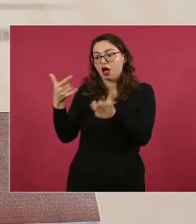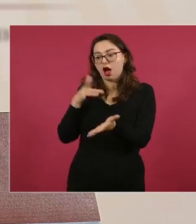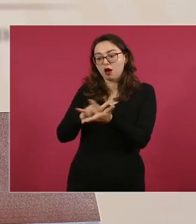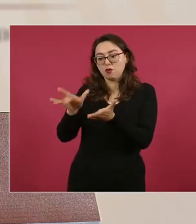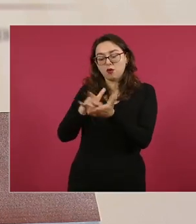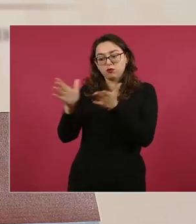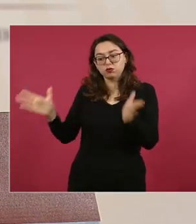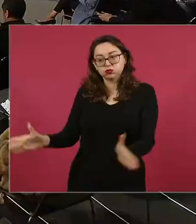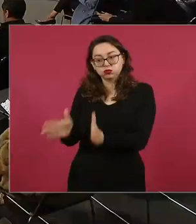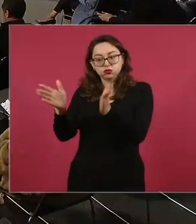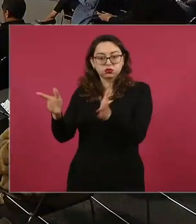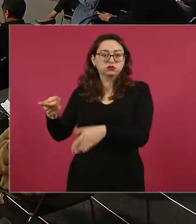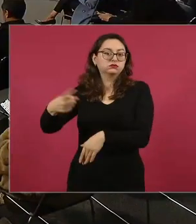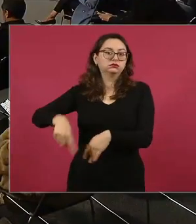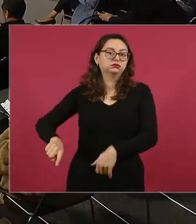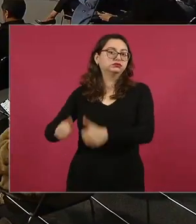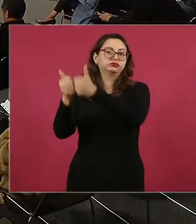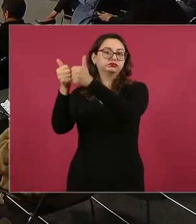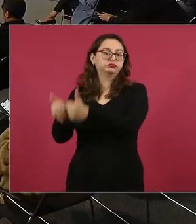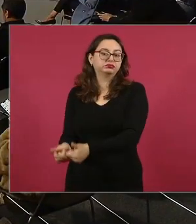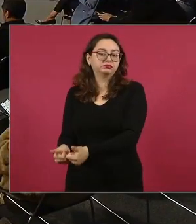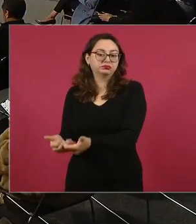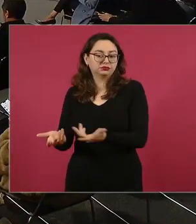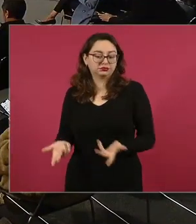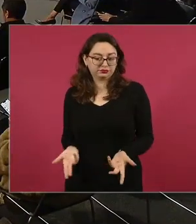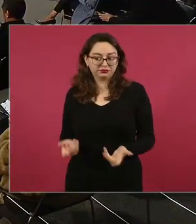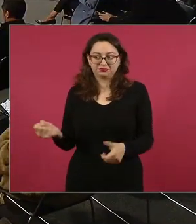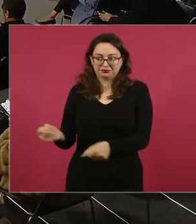pueblos, porque si lo vemos